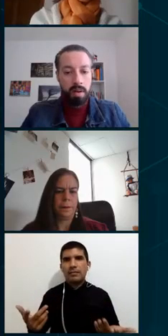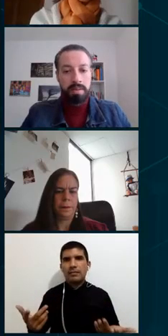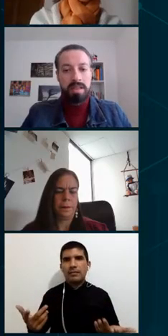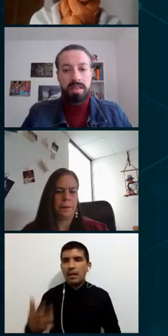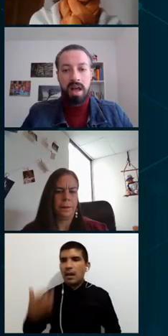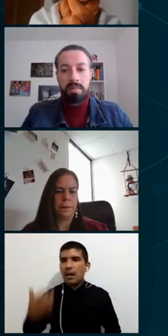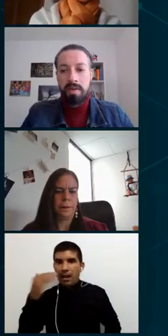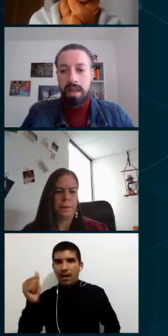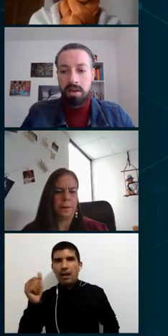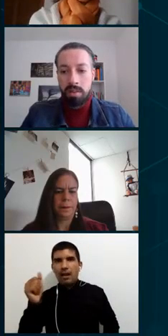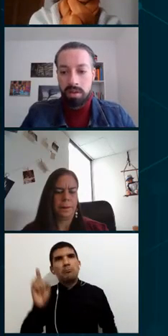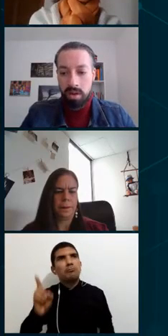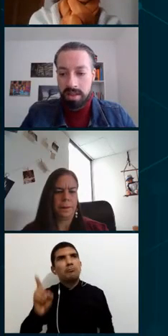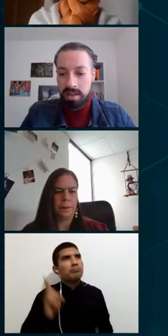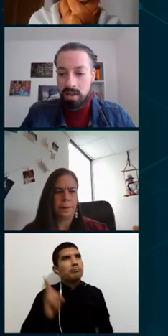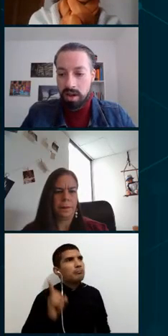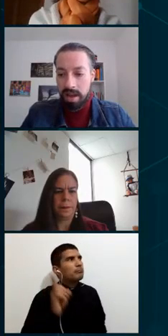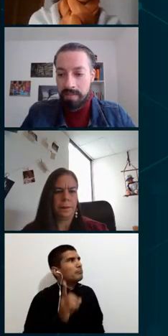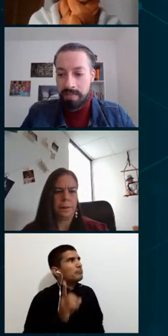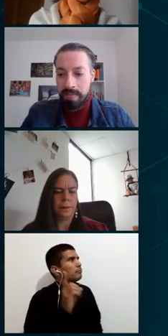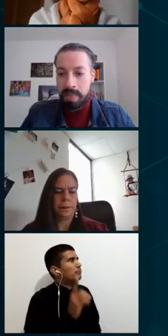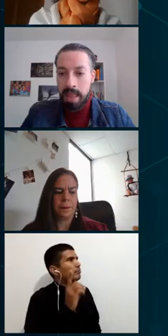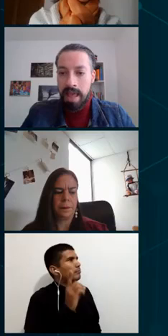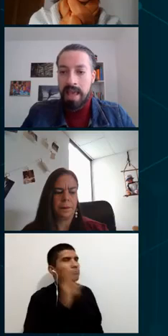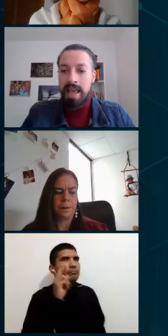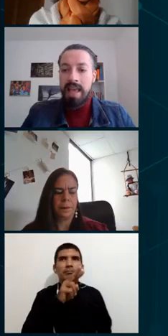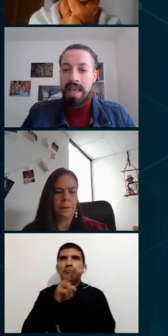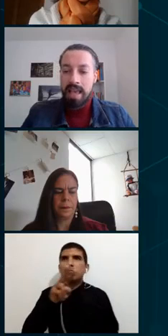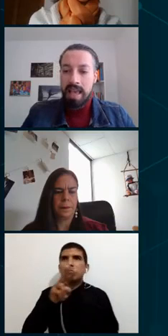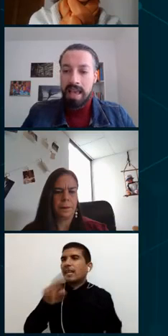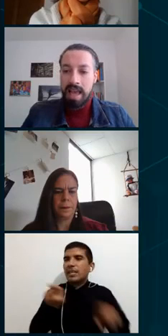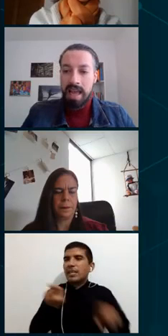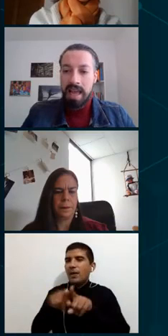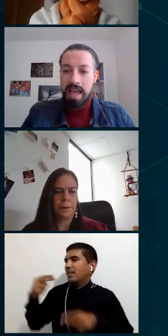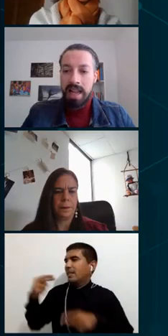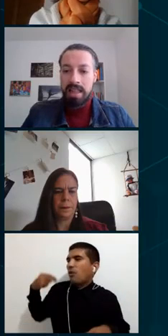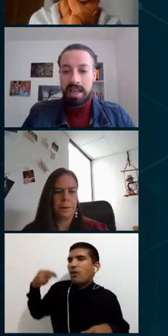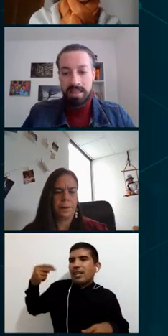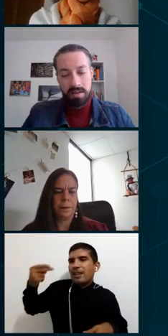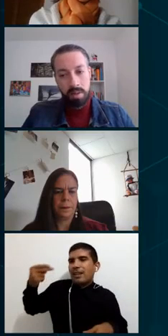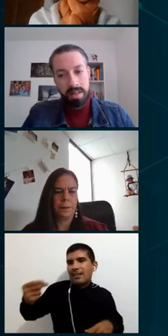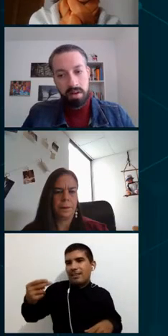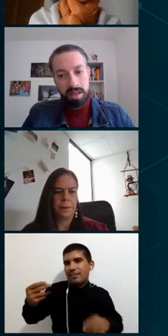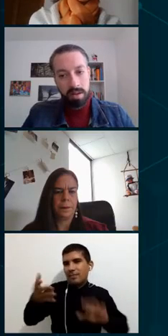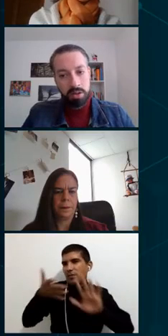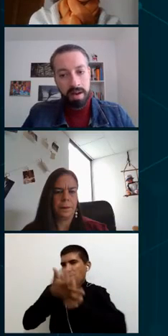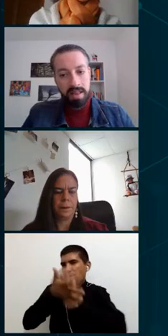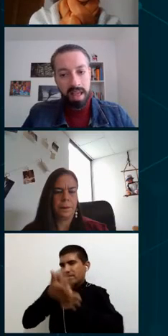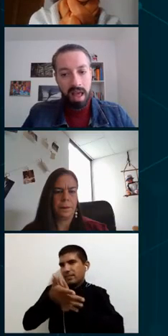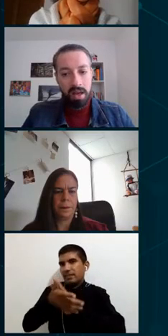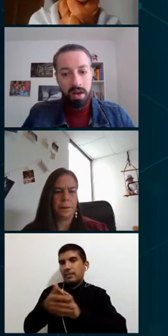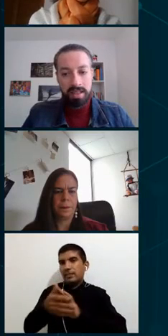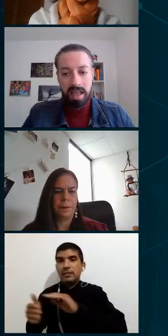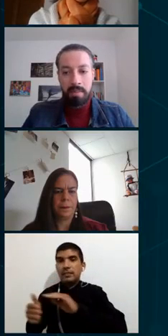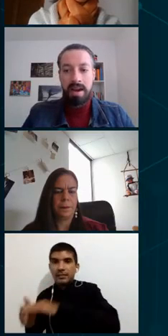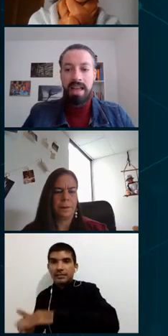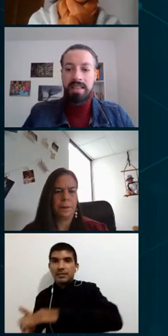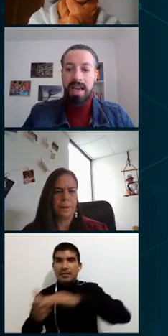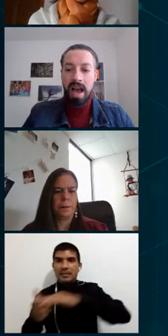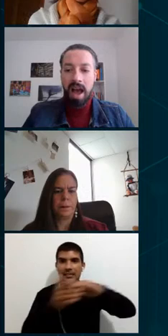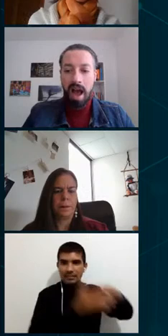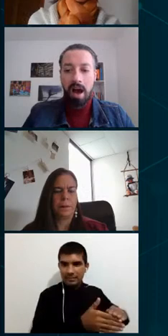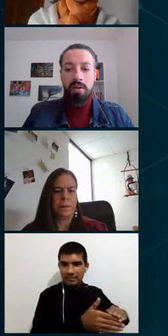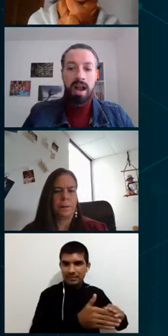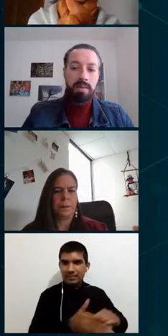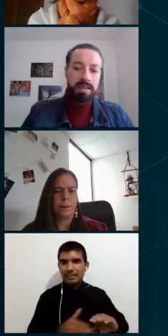que de alguna forma pues está viviendo como toda esta historia. Y el tercer momento que tenemos planteado es que